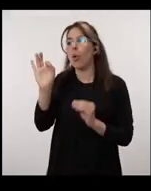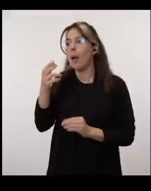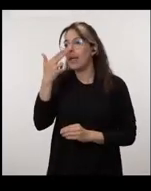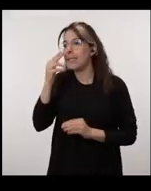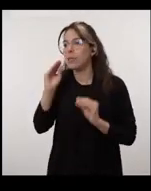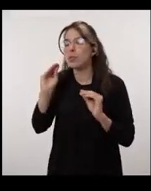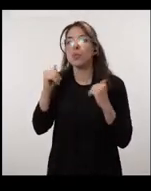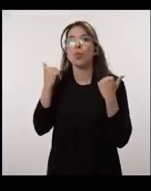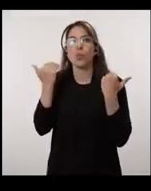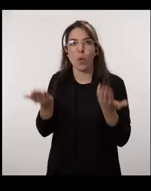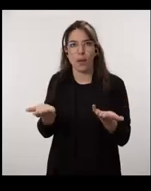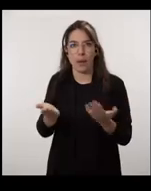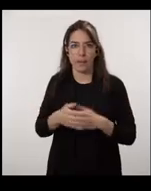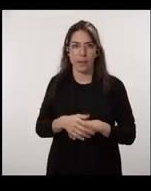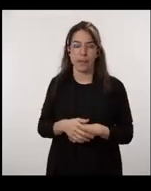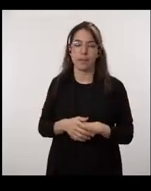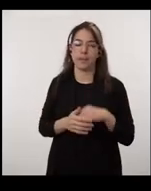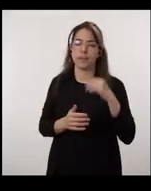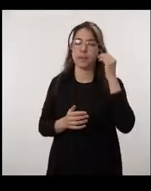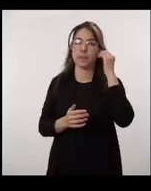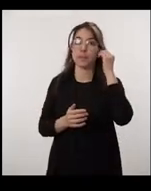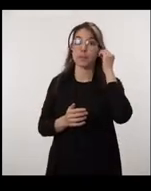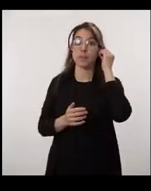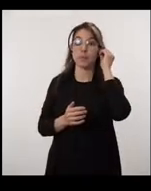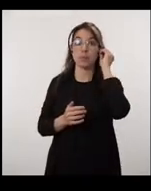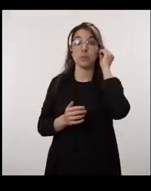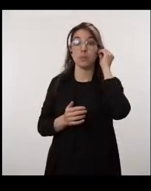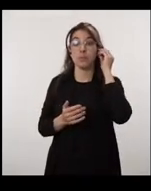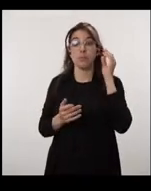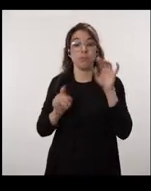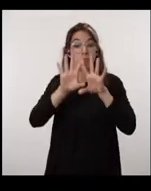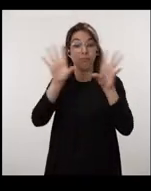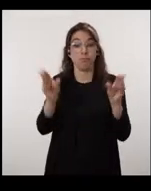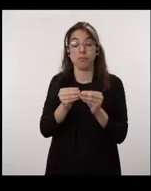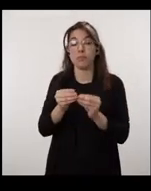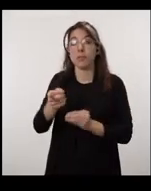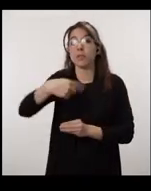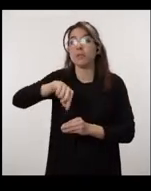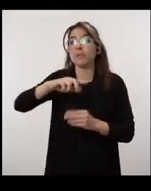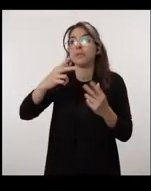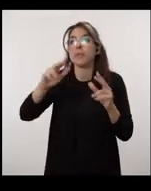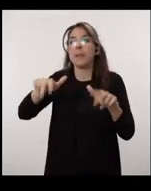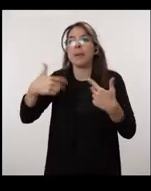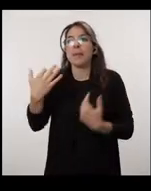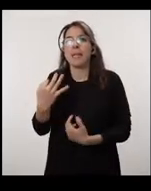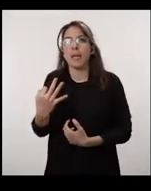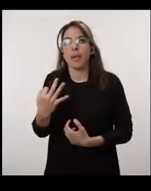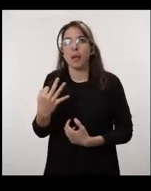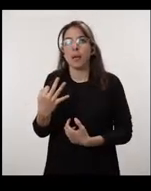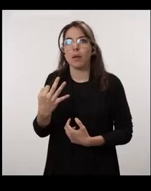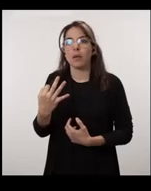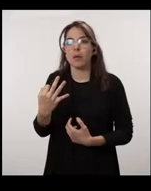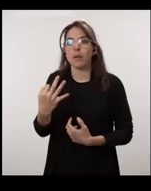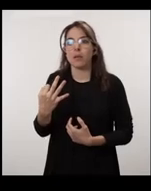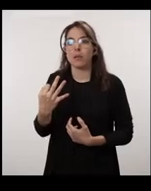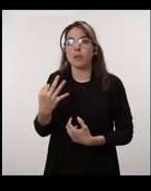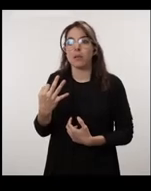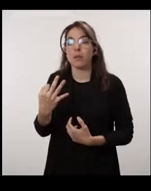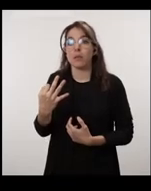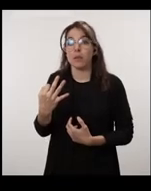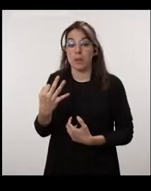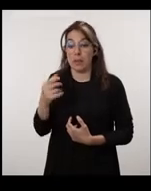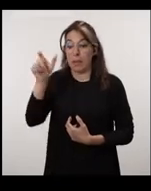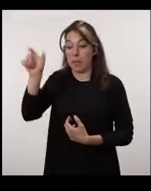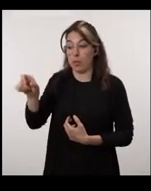deseos y las aspiraciones que tiene el mentor izado este marco en definitiva en lo que nos permite es identificar